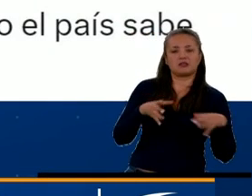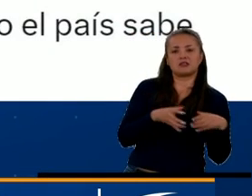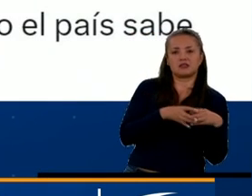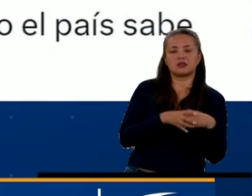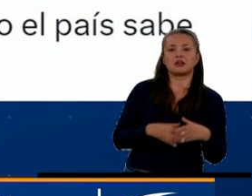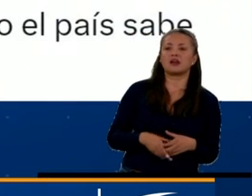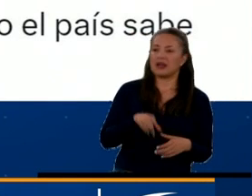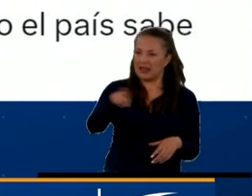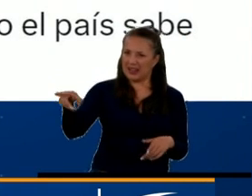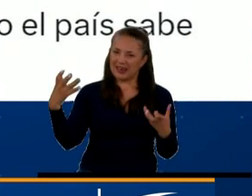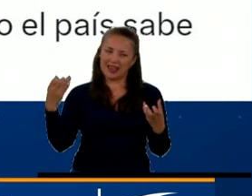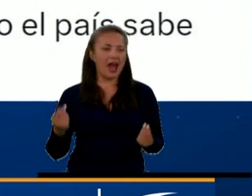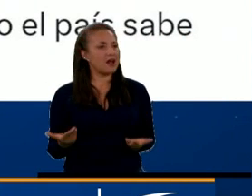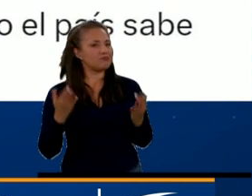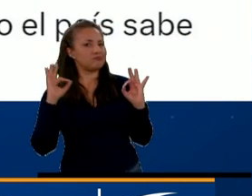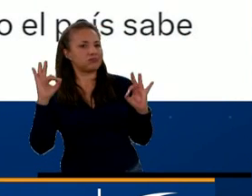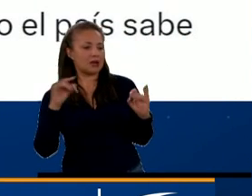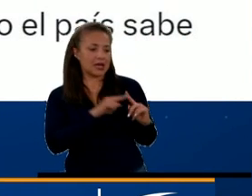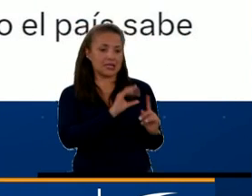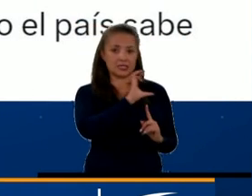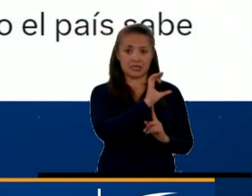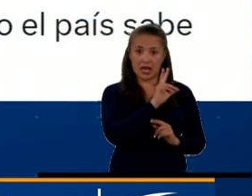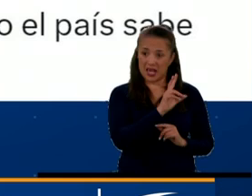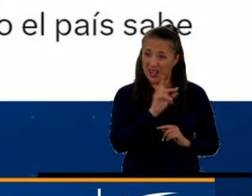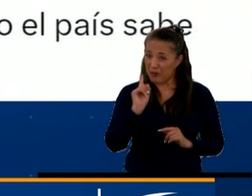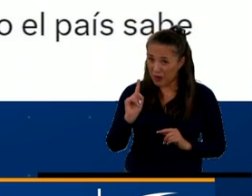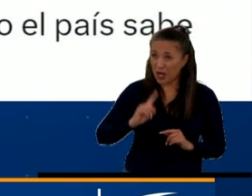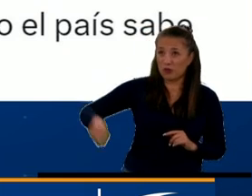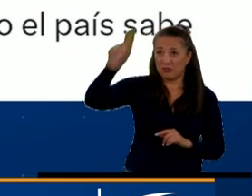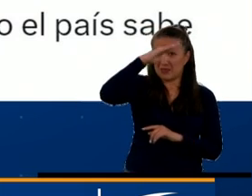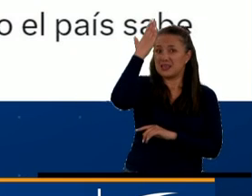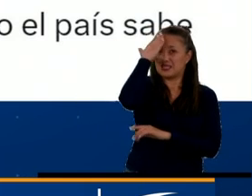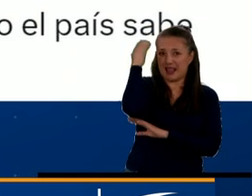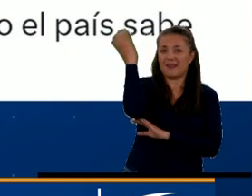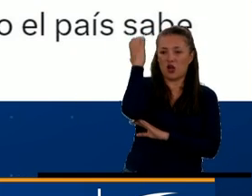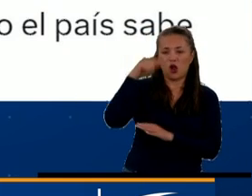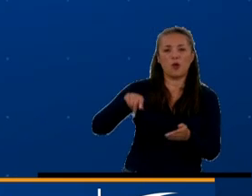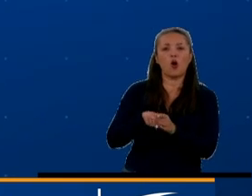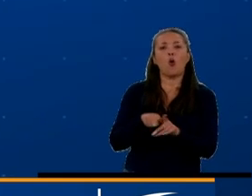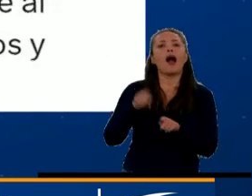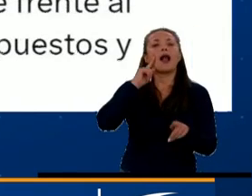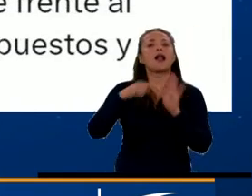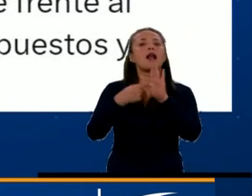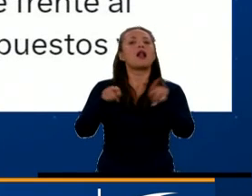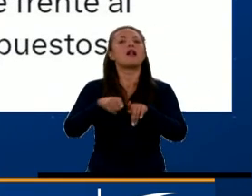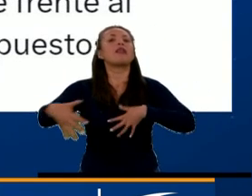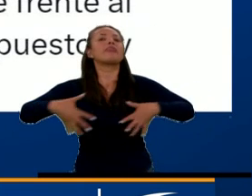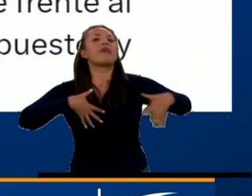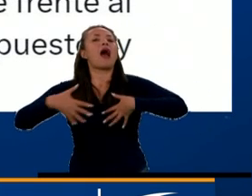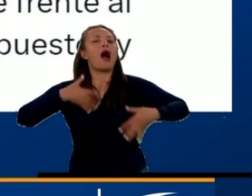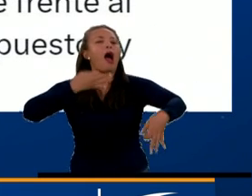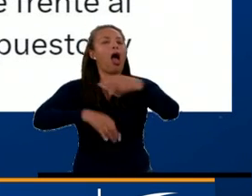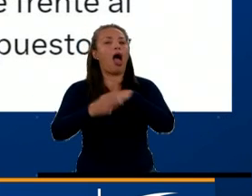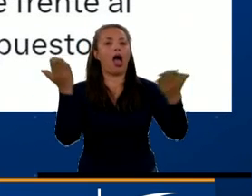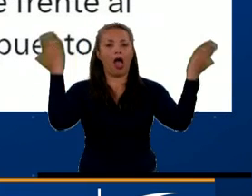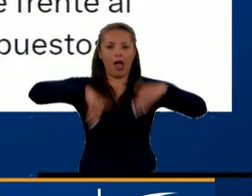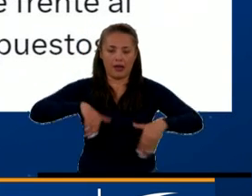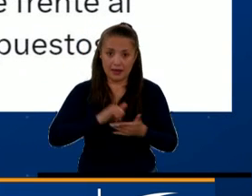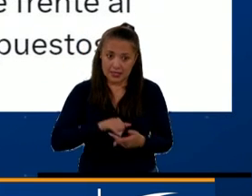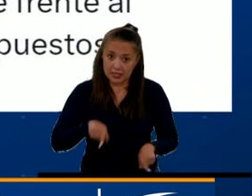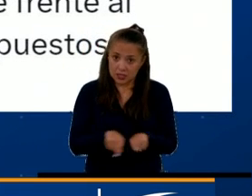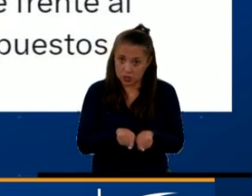valorizar a cuenta de cambio radical pero el país sabe que todo esto se convirtió en un teatro nos aburrimos de que nos contacten para